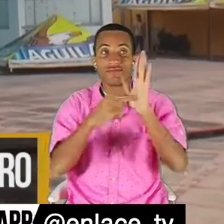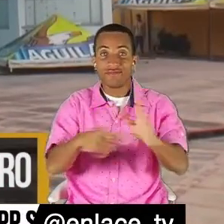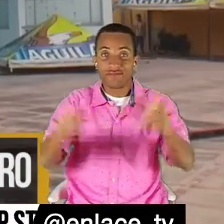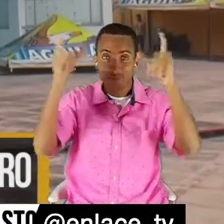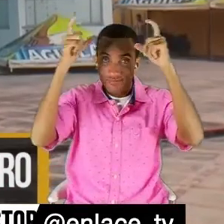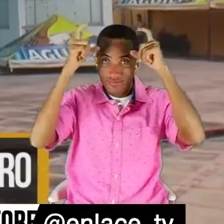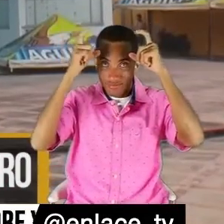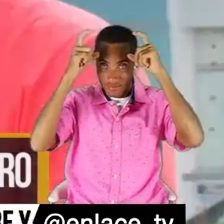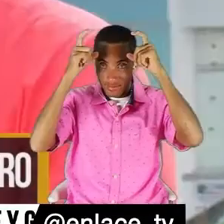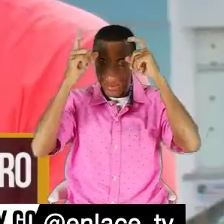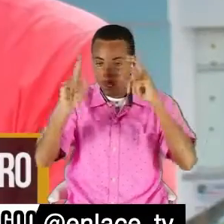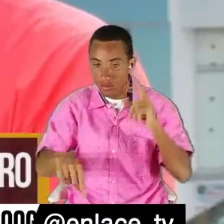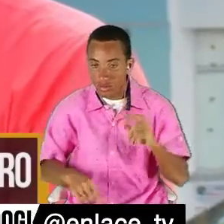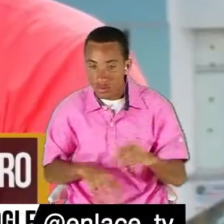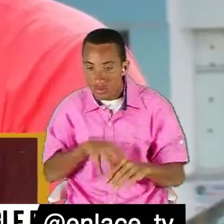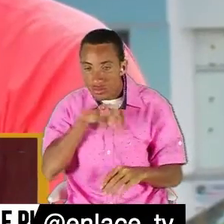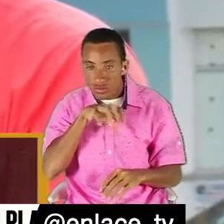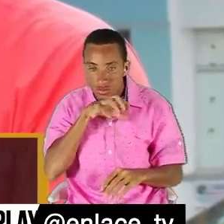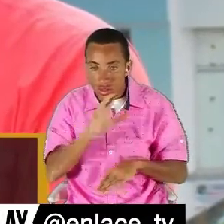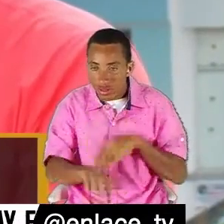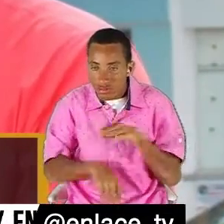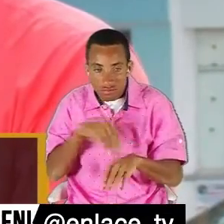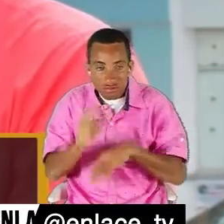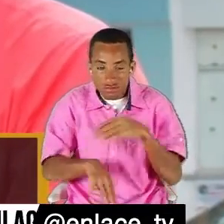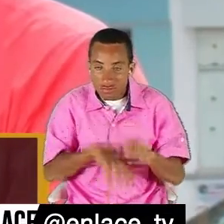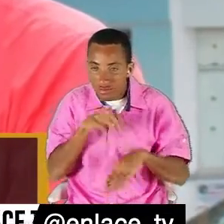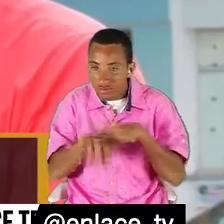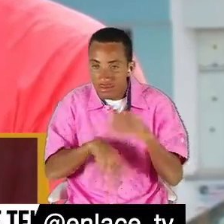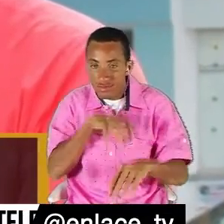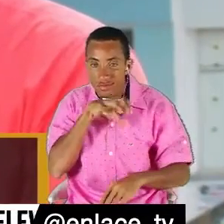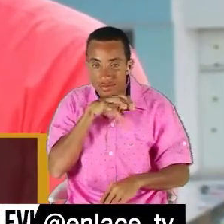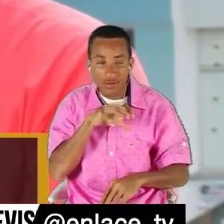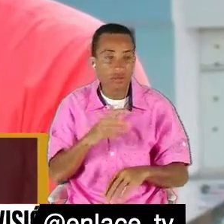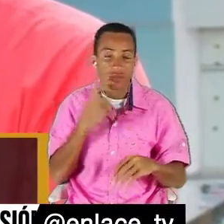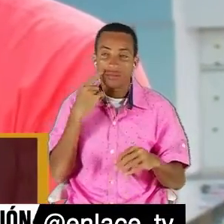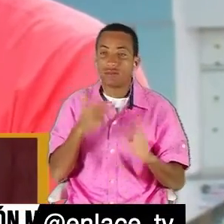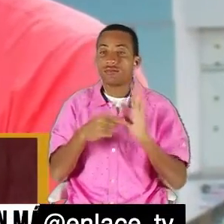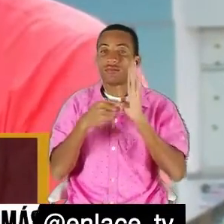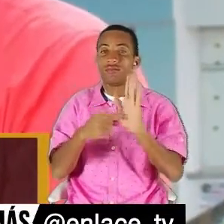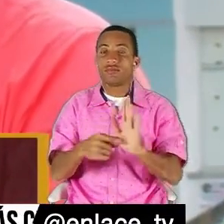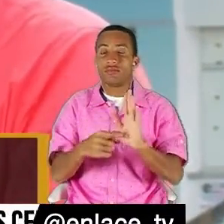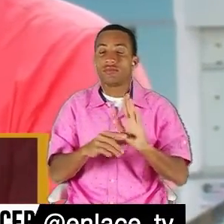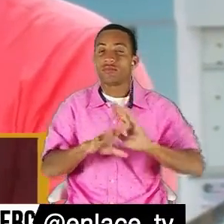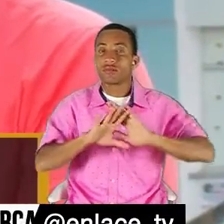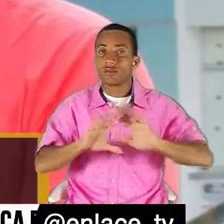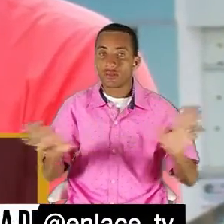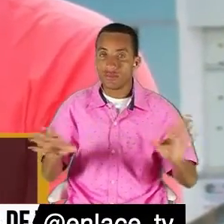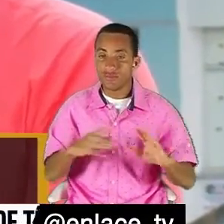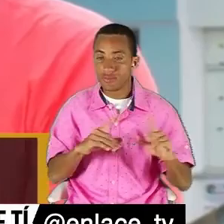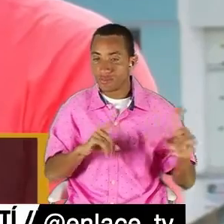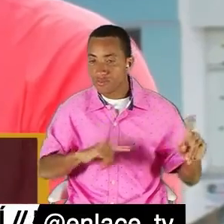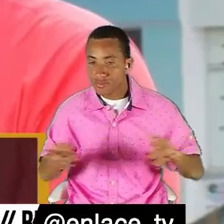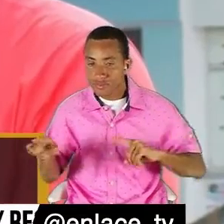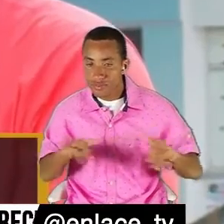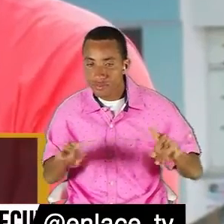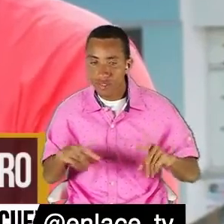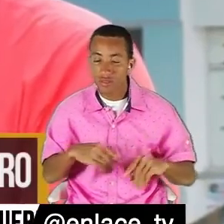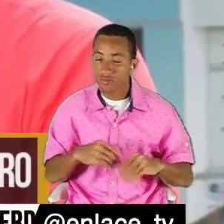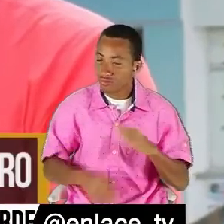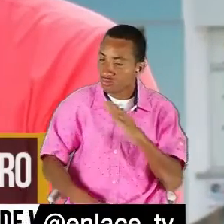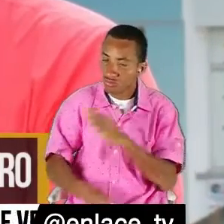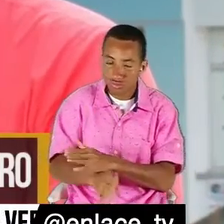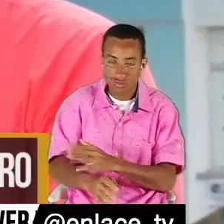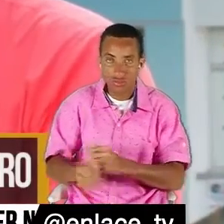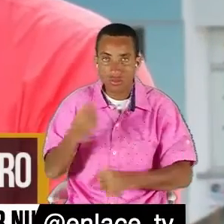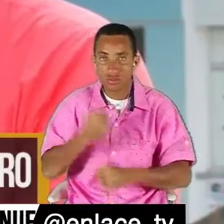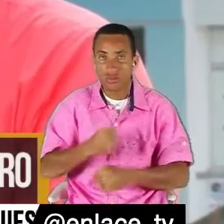el Festival Canino. Todo ha sido un éxito a pesar de todas las limitaciones que hemos tenido en la parte logística, pero igual estamos trabajando continuamente